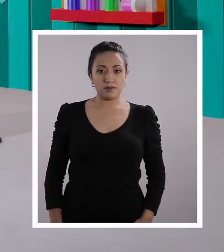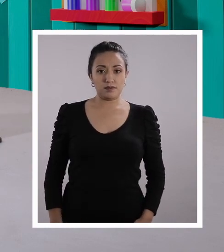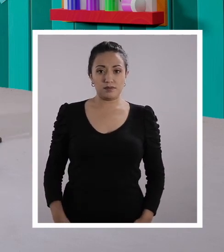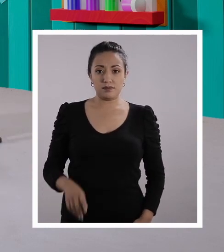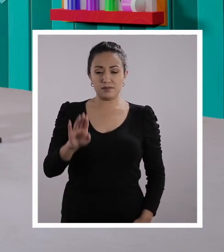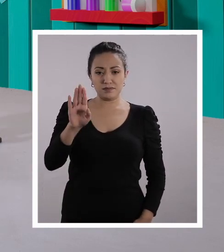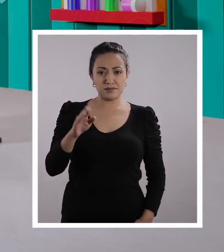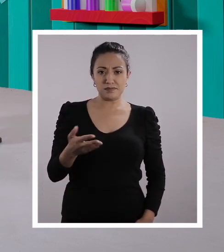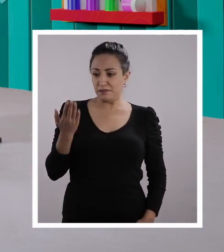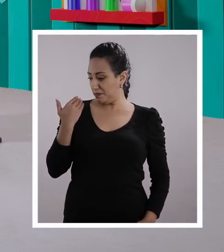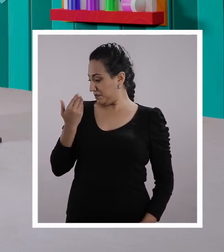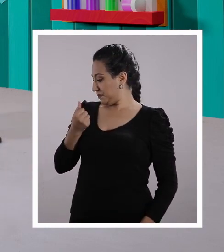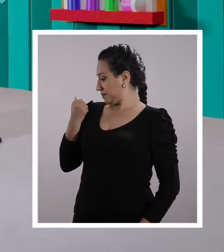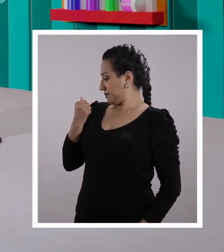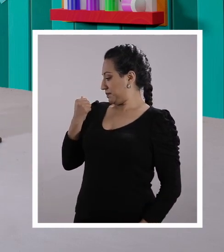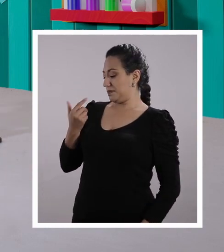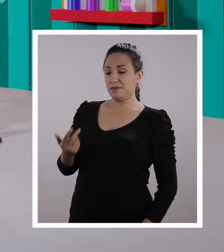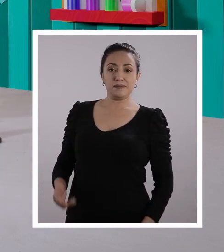en pie